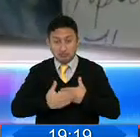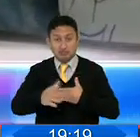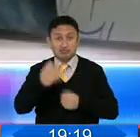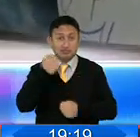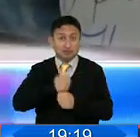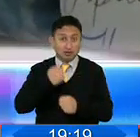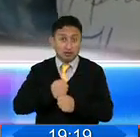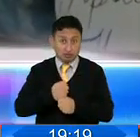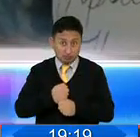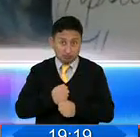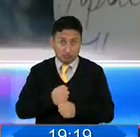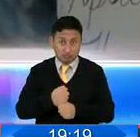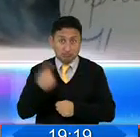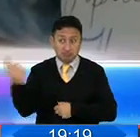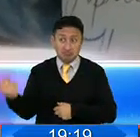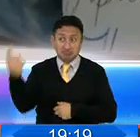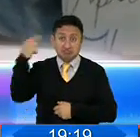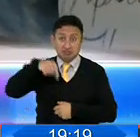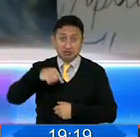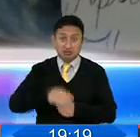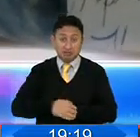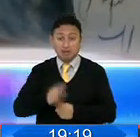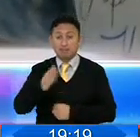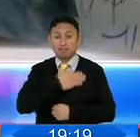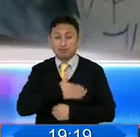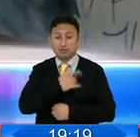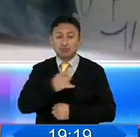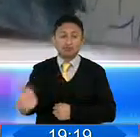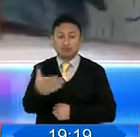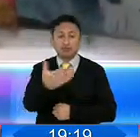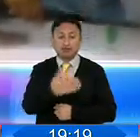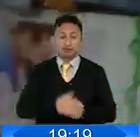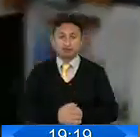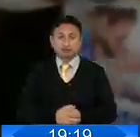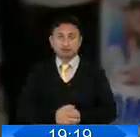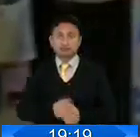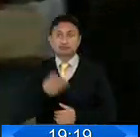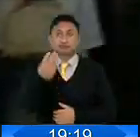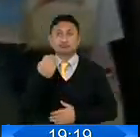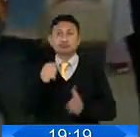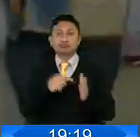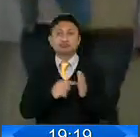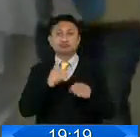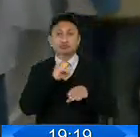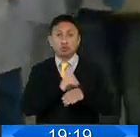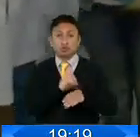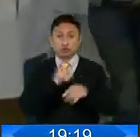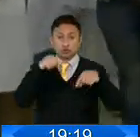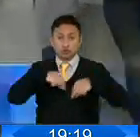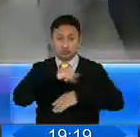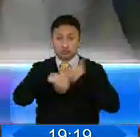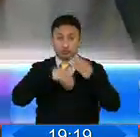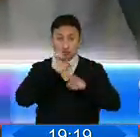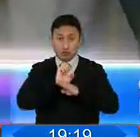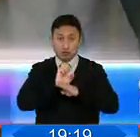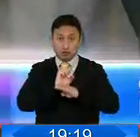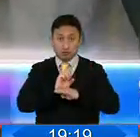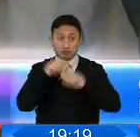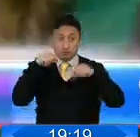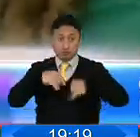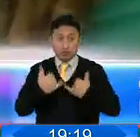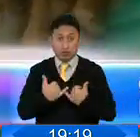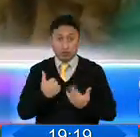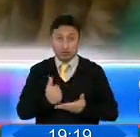laborando. Vinieron y nos sacaron de nuestras funciones. Son 14.000 profesionales de la salud a nivel nacional que